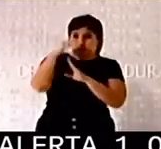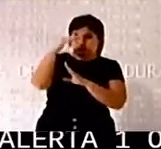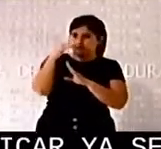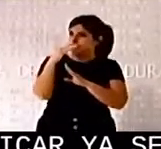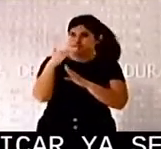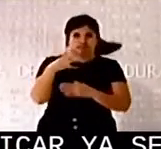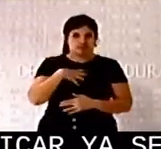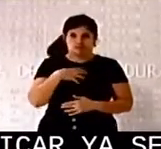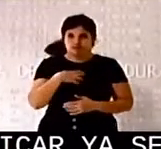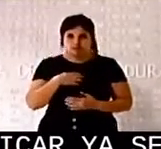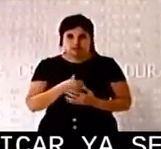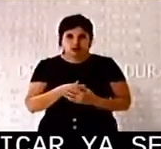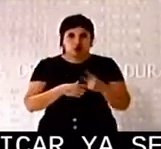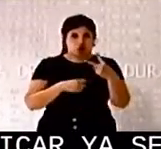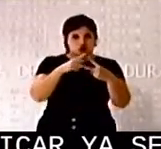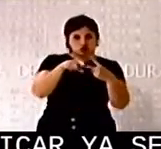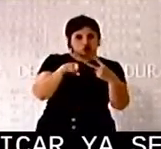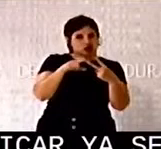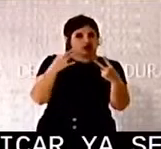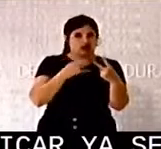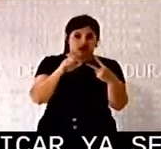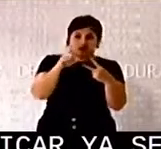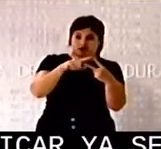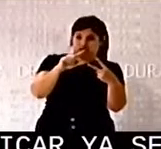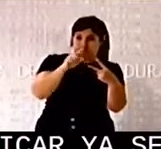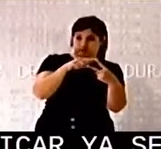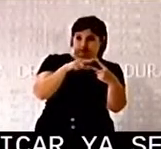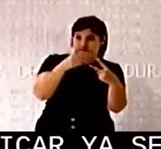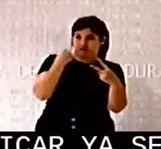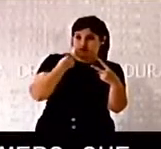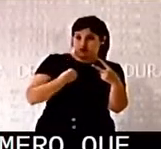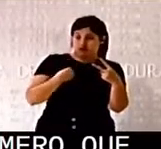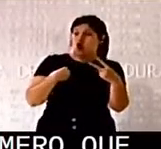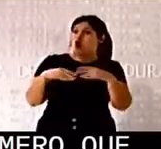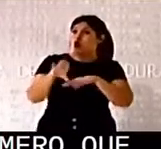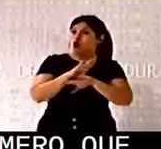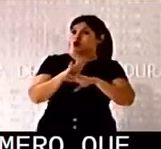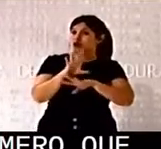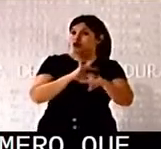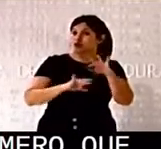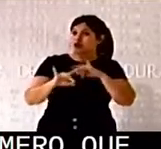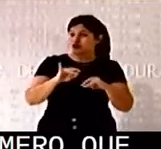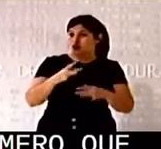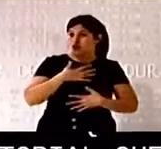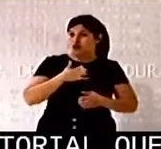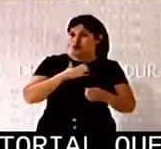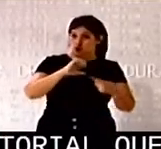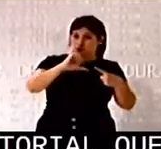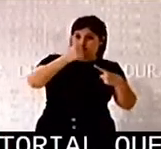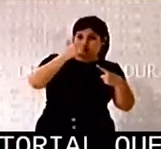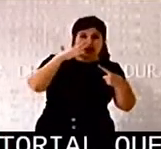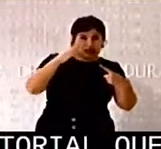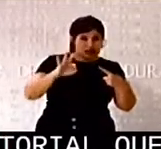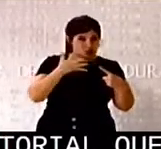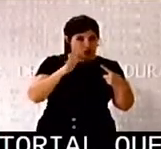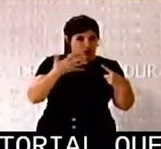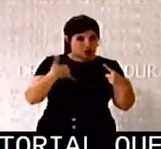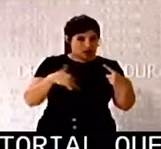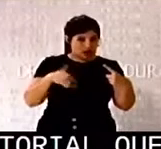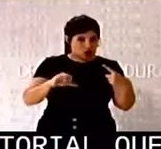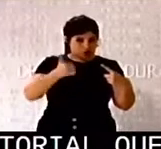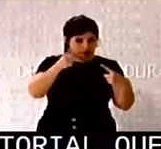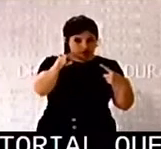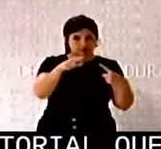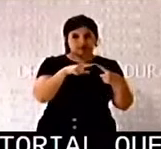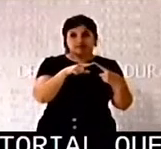dar esas dos condiciones. Primero, que esté aprobado por el Consejo Interterritorial, que yo estimo que será el miércoles.